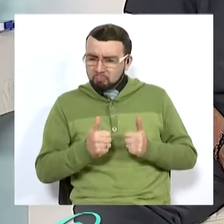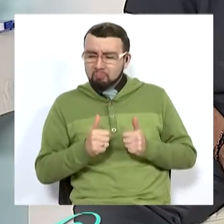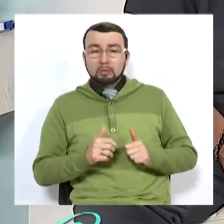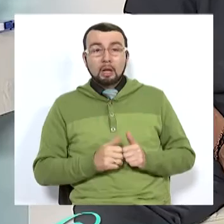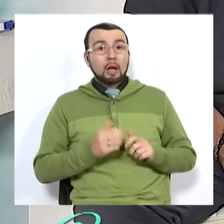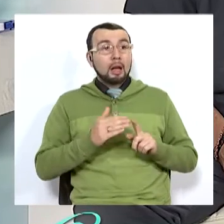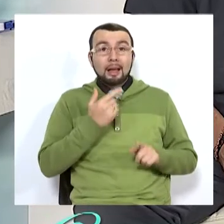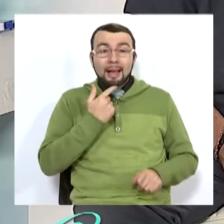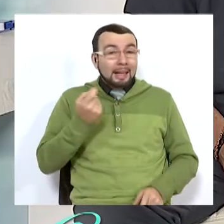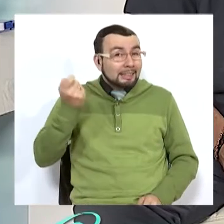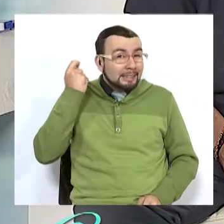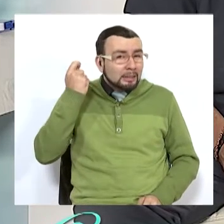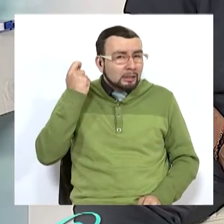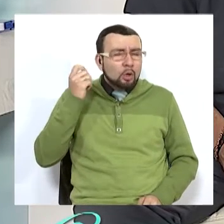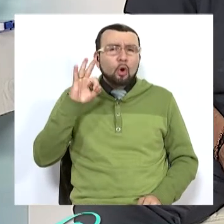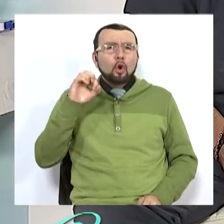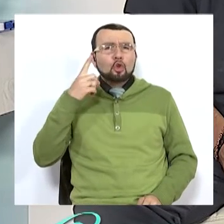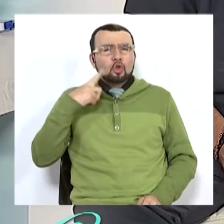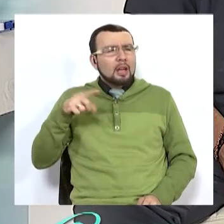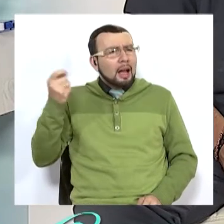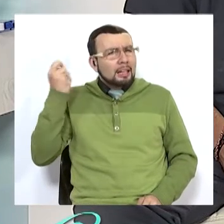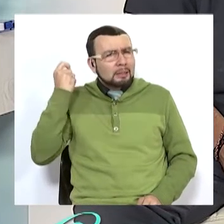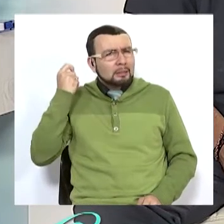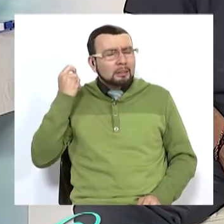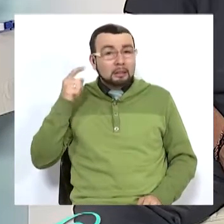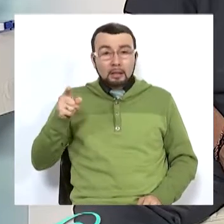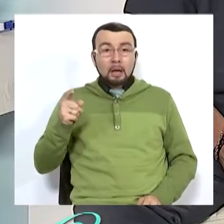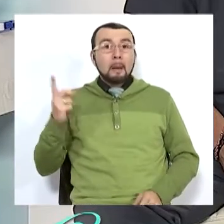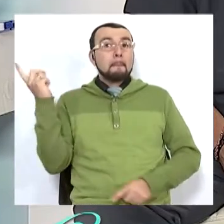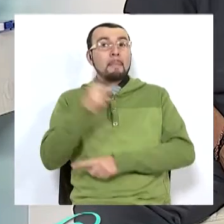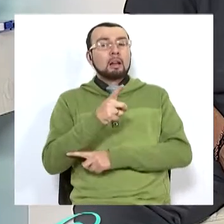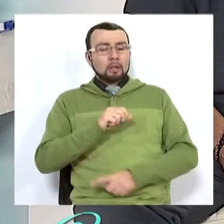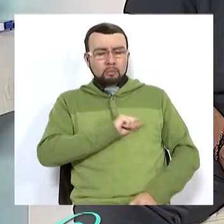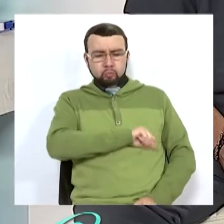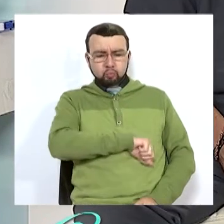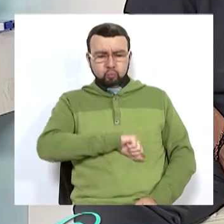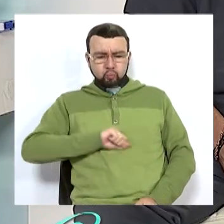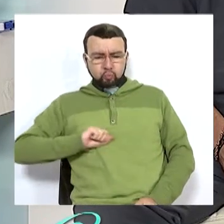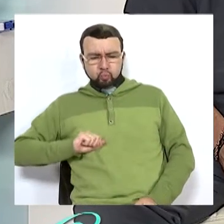hace poquito, apenas hace 8 días, le mandaron lo que fue la ecografía